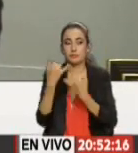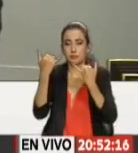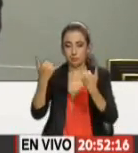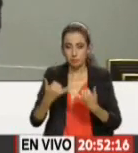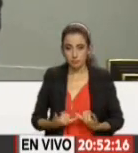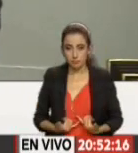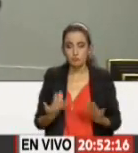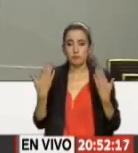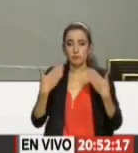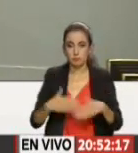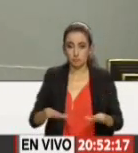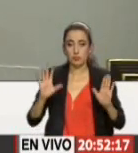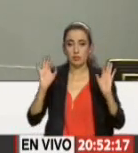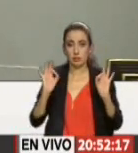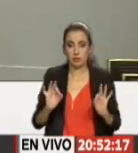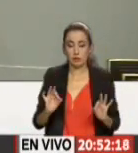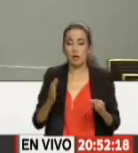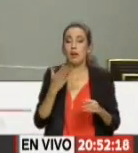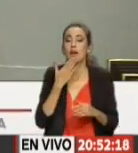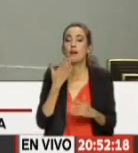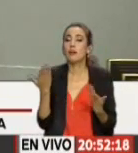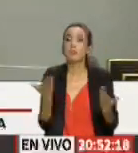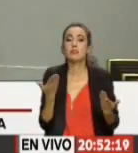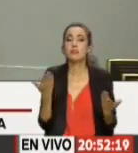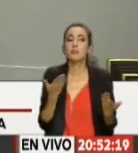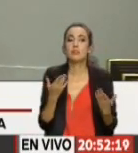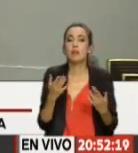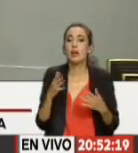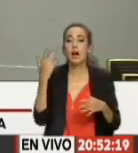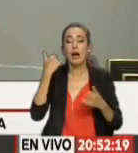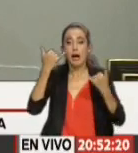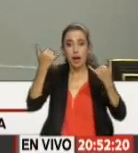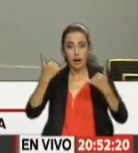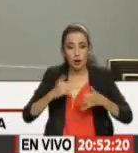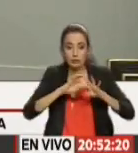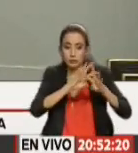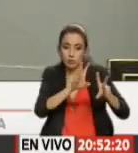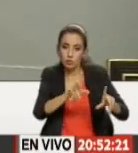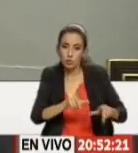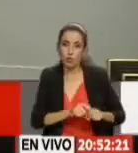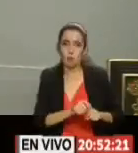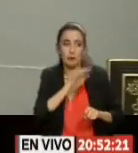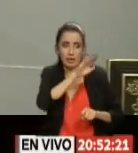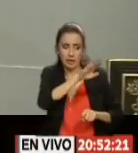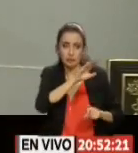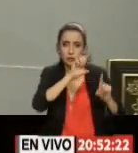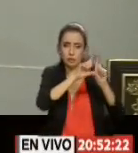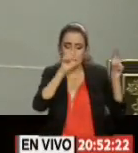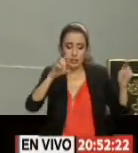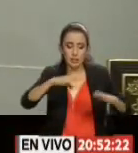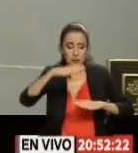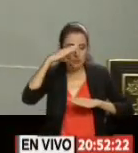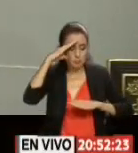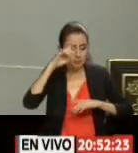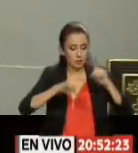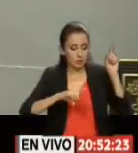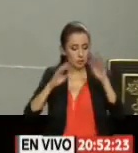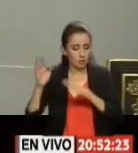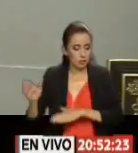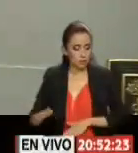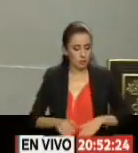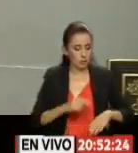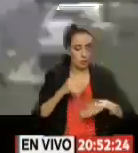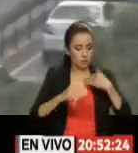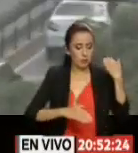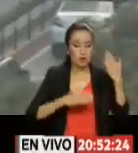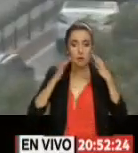electromagnético, ahora es un sabotaje, cuando ellos tienen militarizado cada una de las